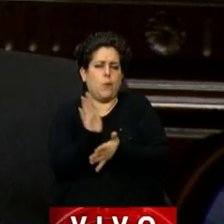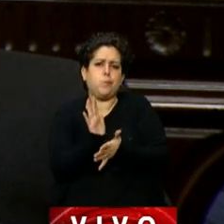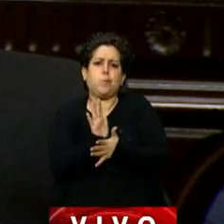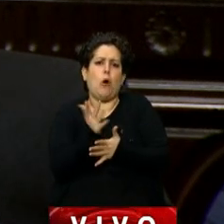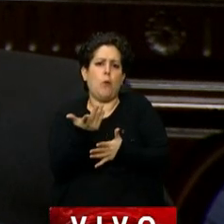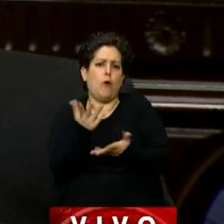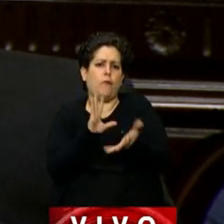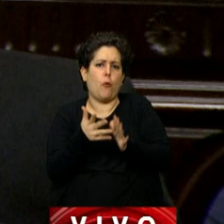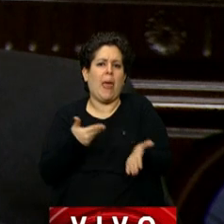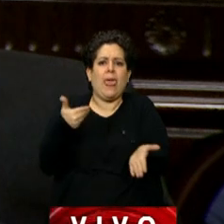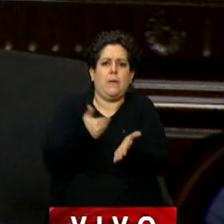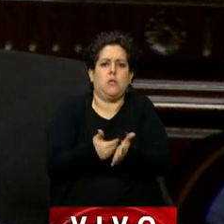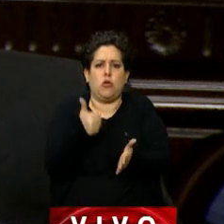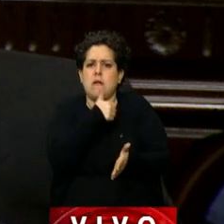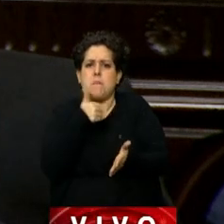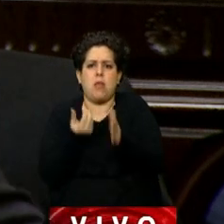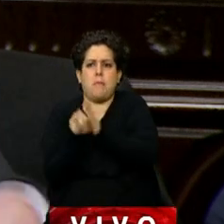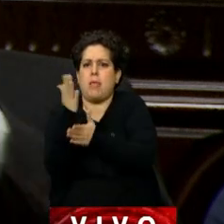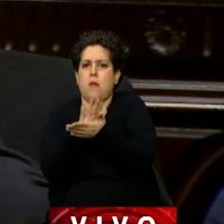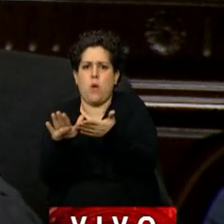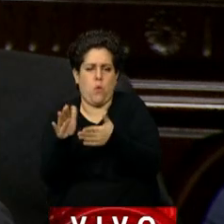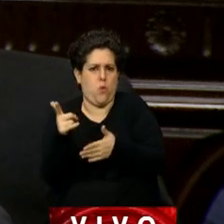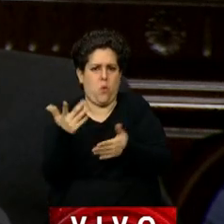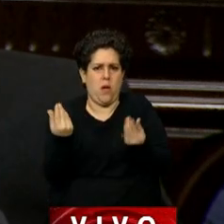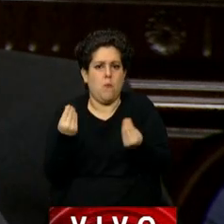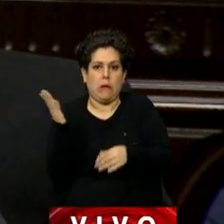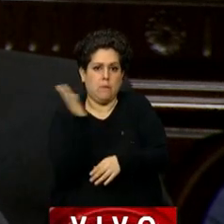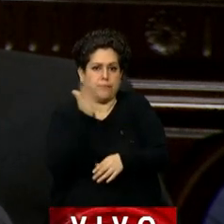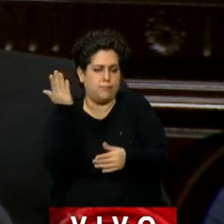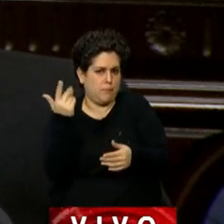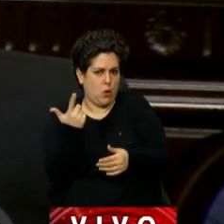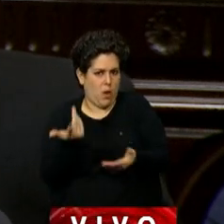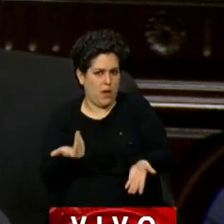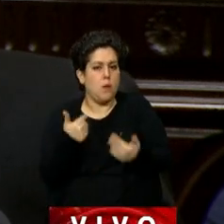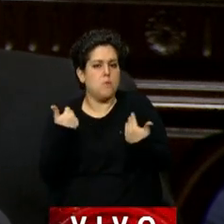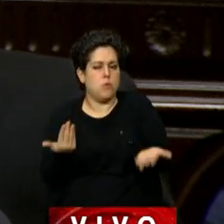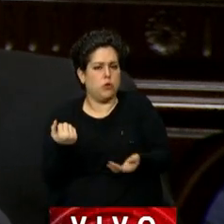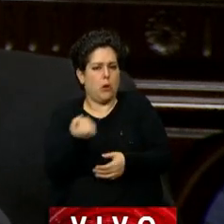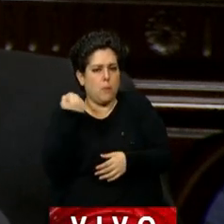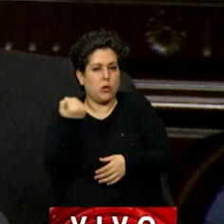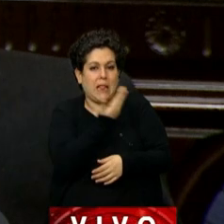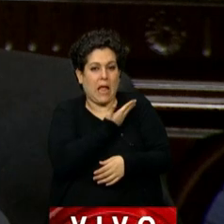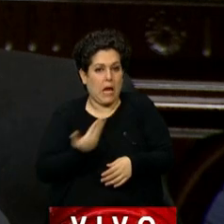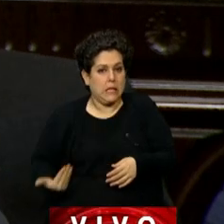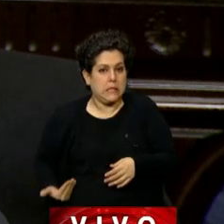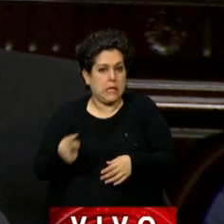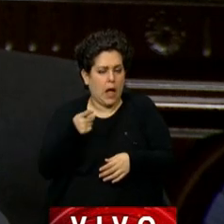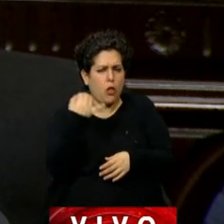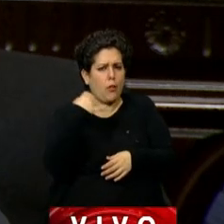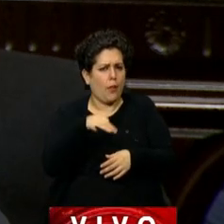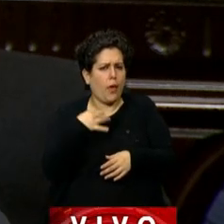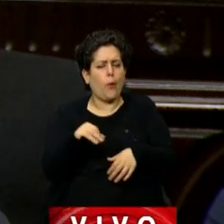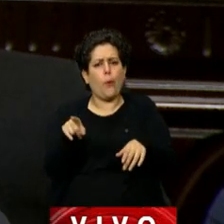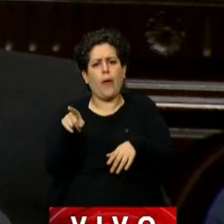una inversión. Por eso es necesario que los estados tracen